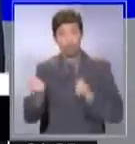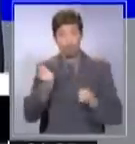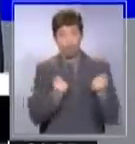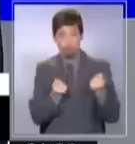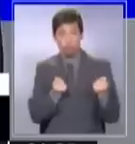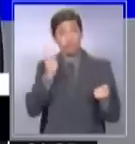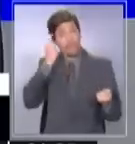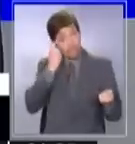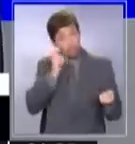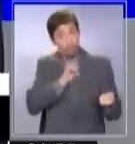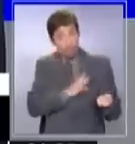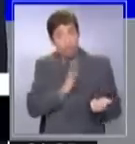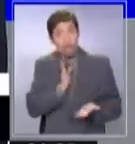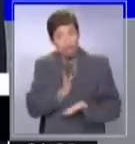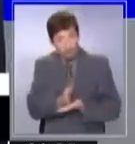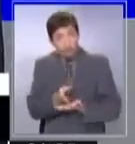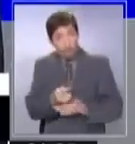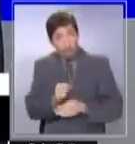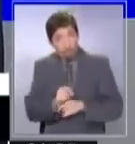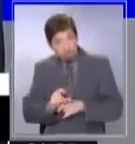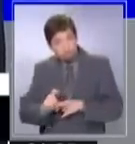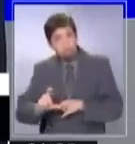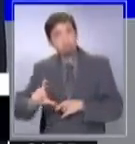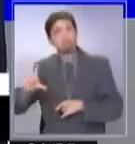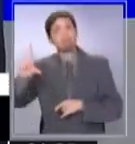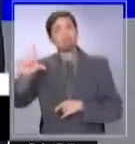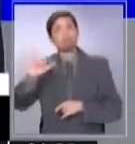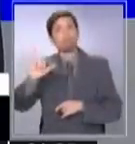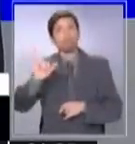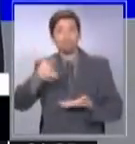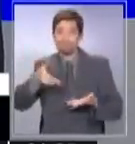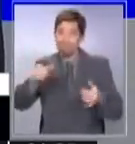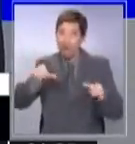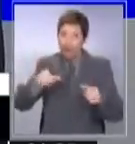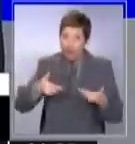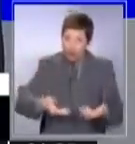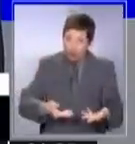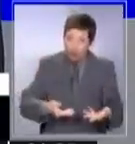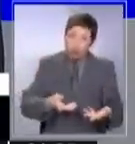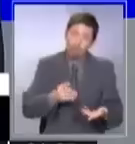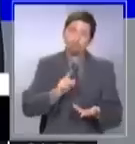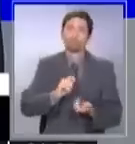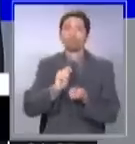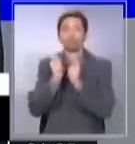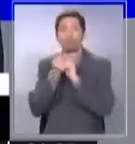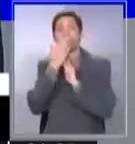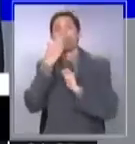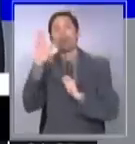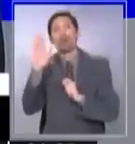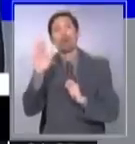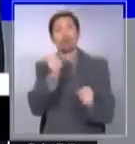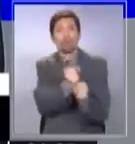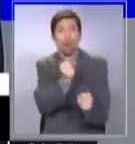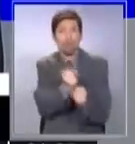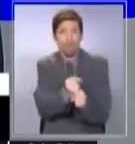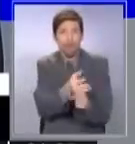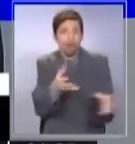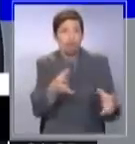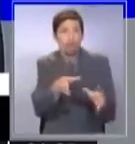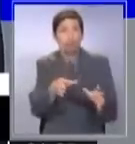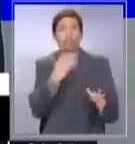que chile tiene que seguir creciendo y enmendar el rumbo de lo que está aconteciendo hoy día en nuestro país mejorar la cantidad de empleos y la calidad de los